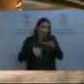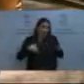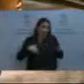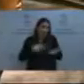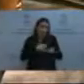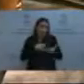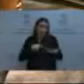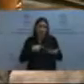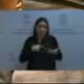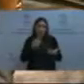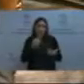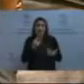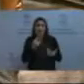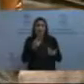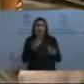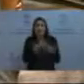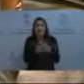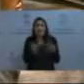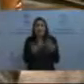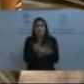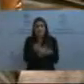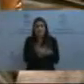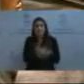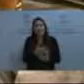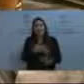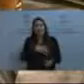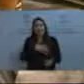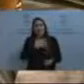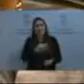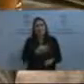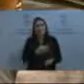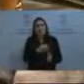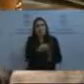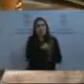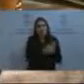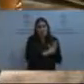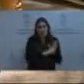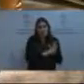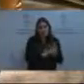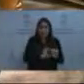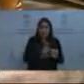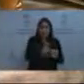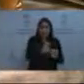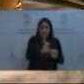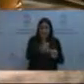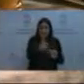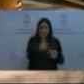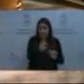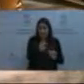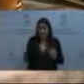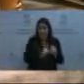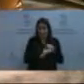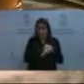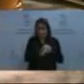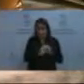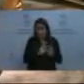denominada de tarifa mixta, que permite complementar una medida de carácter estatal de la tarifa plana a través de